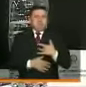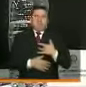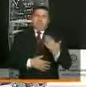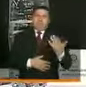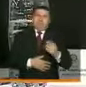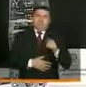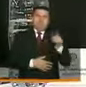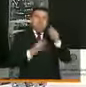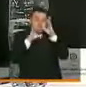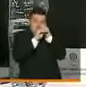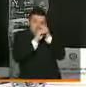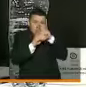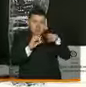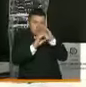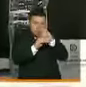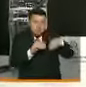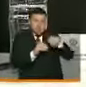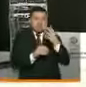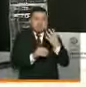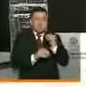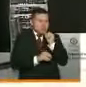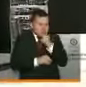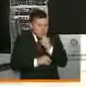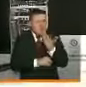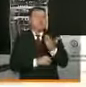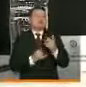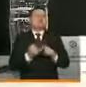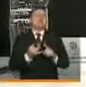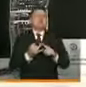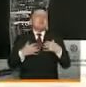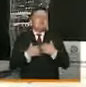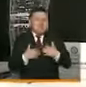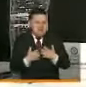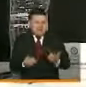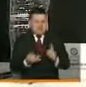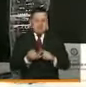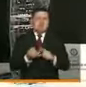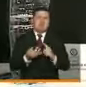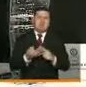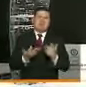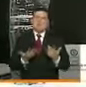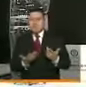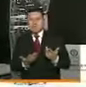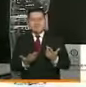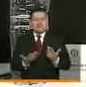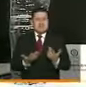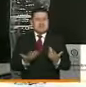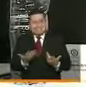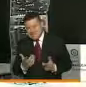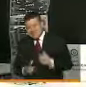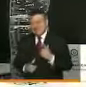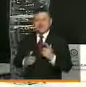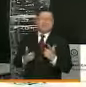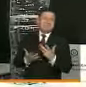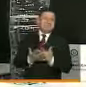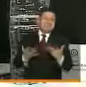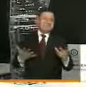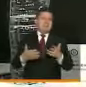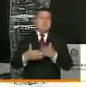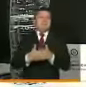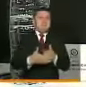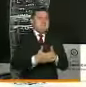todas estas noches de sufrimiento de miedo de sobreponerse ante tantos